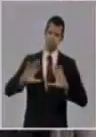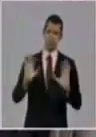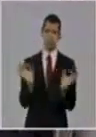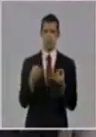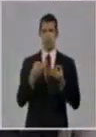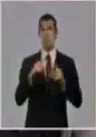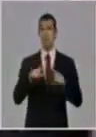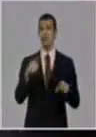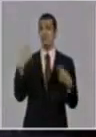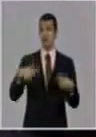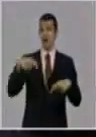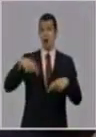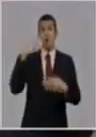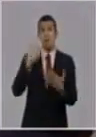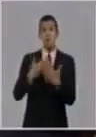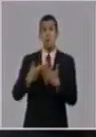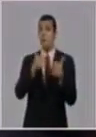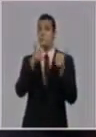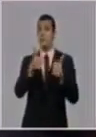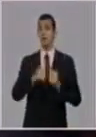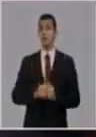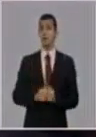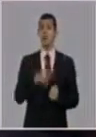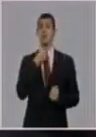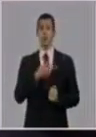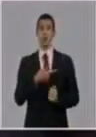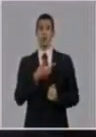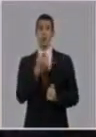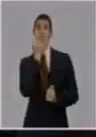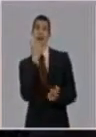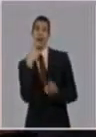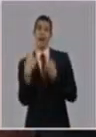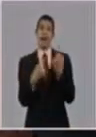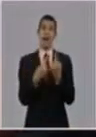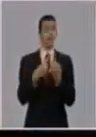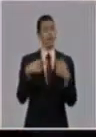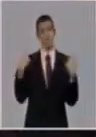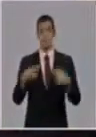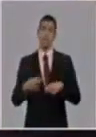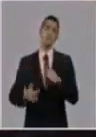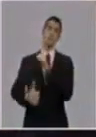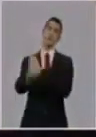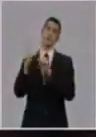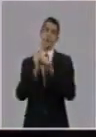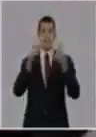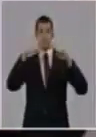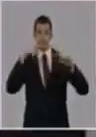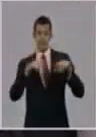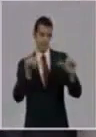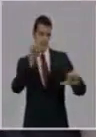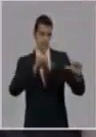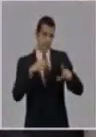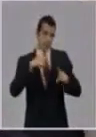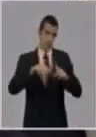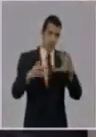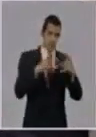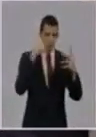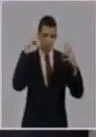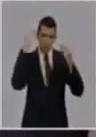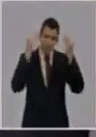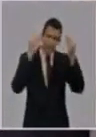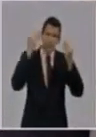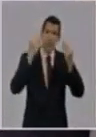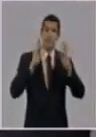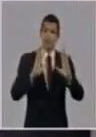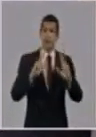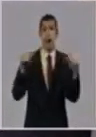los resultados de estos ensayos, de obtener el autorizo de uso y de la capacidad nuestra de poder incrementar la